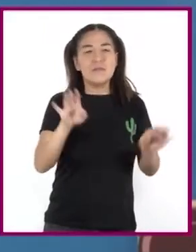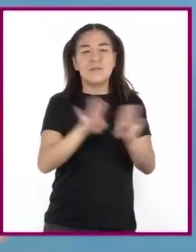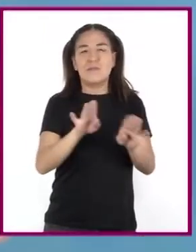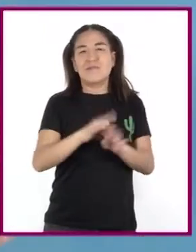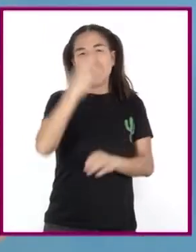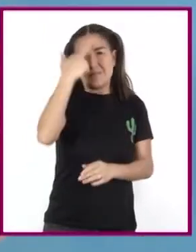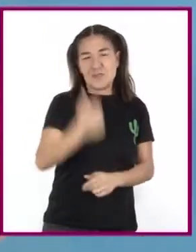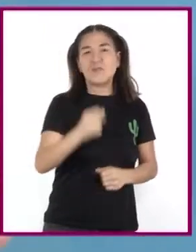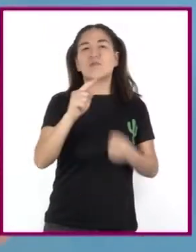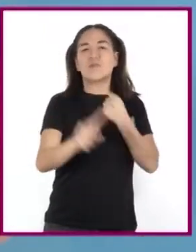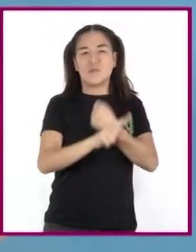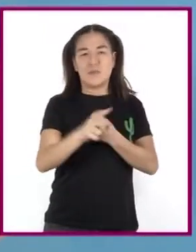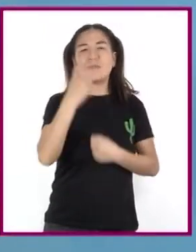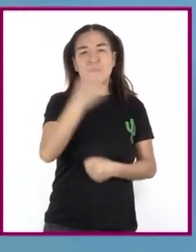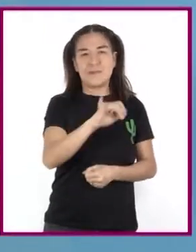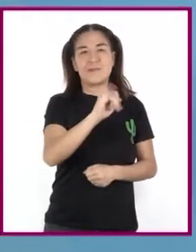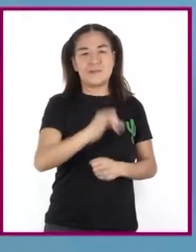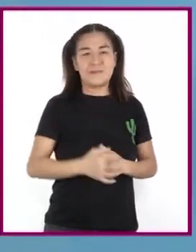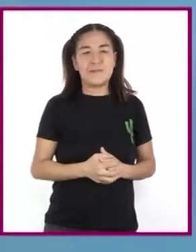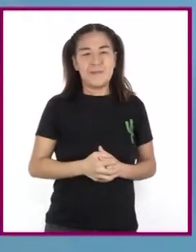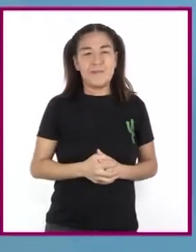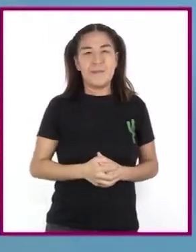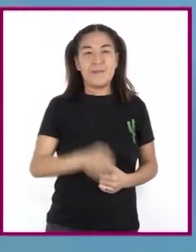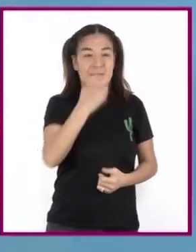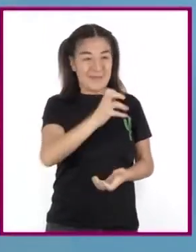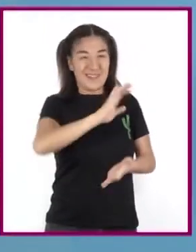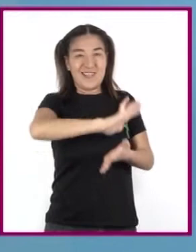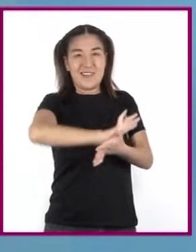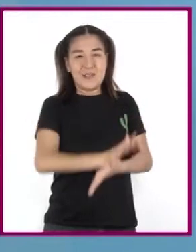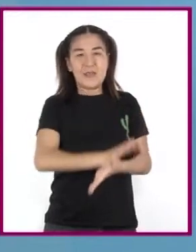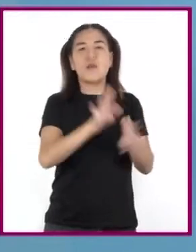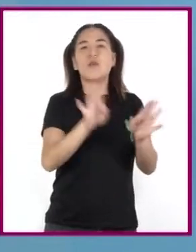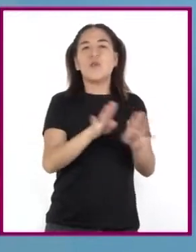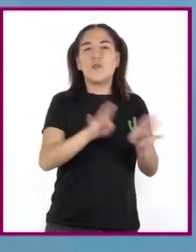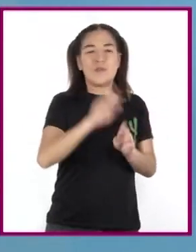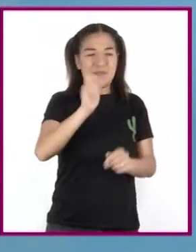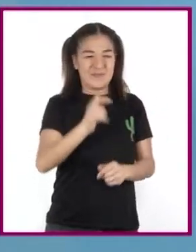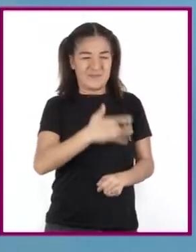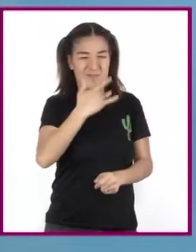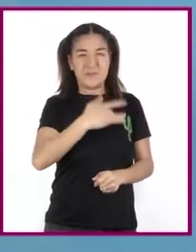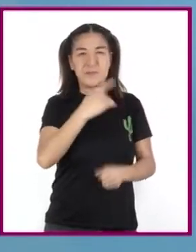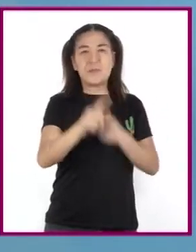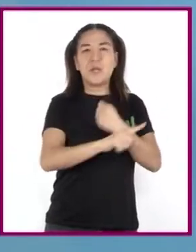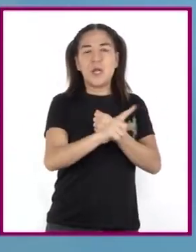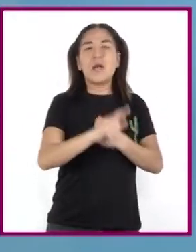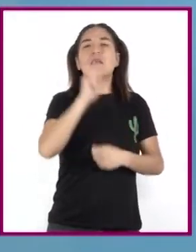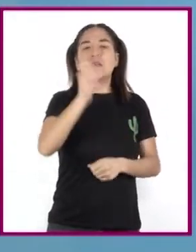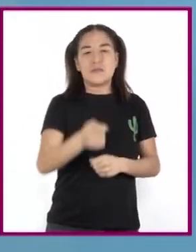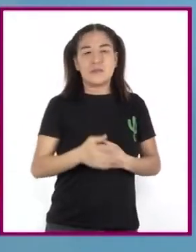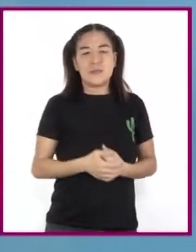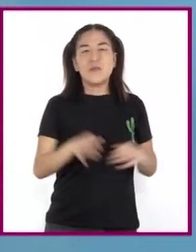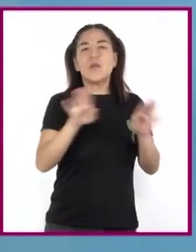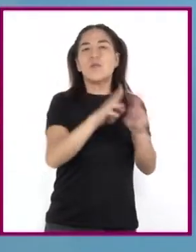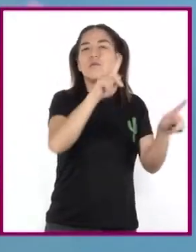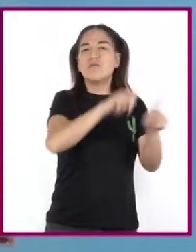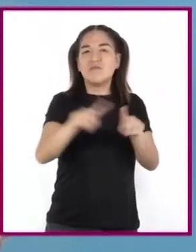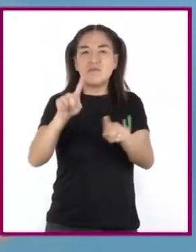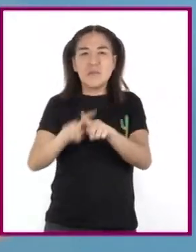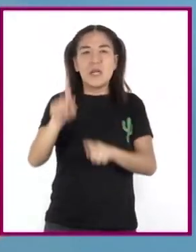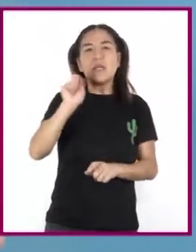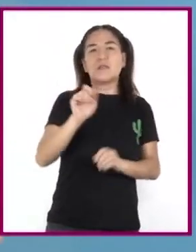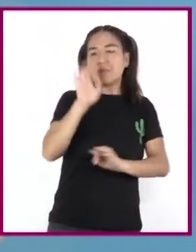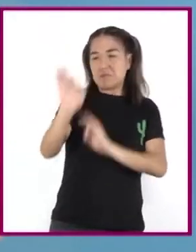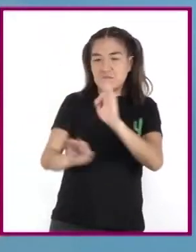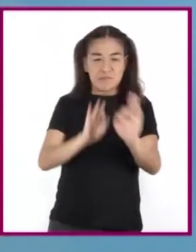humanitarias. Así es. La discriminación que nos ocupa se presenta cuando se trata de manera distinta a las